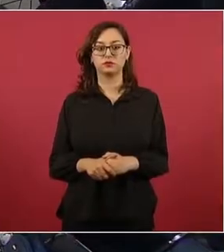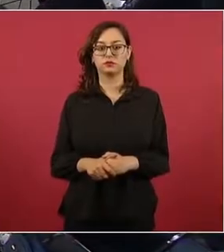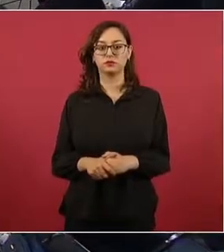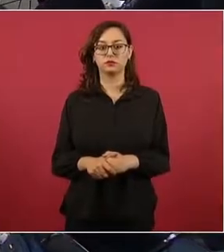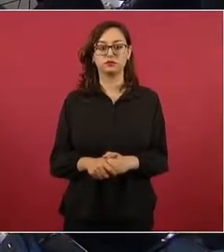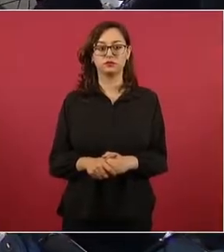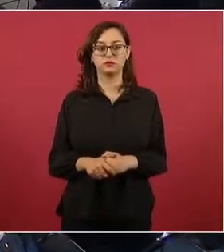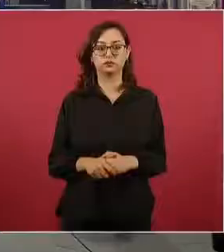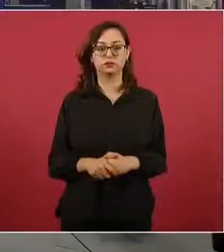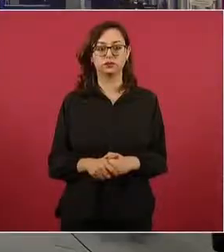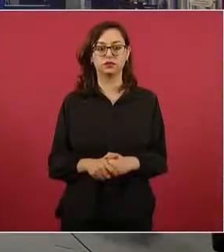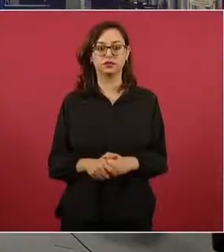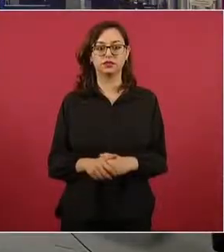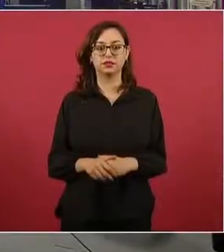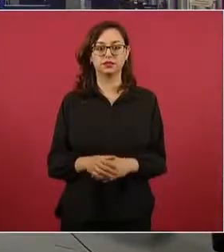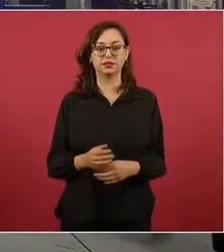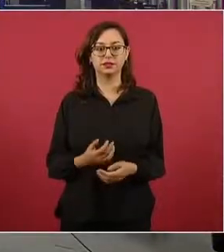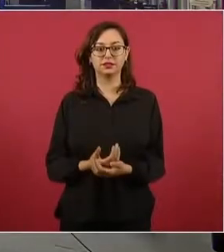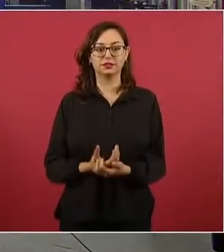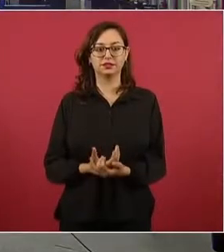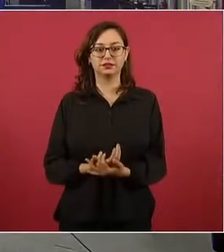A ver, pues.